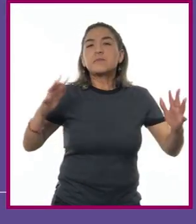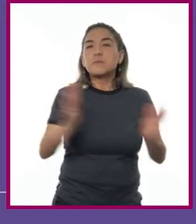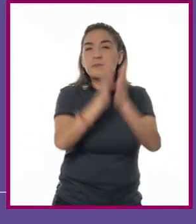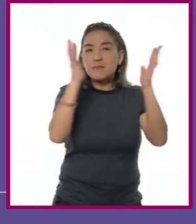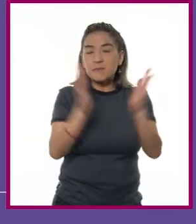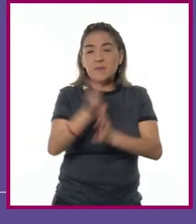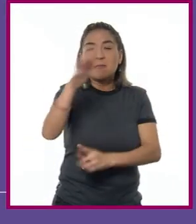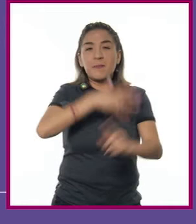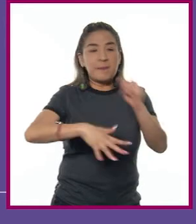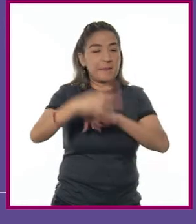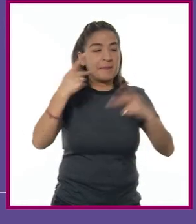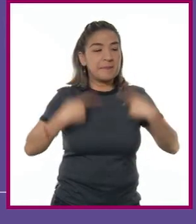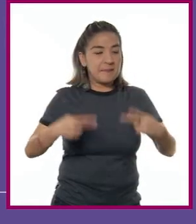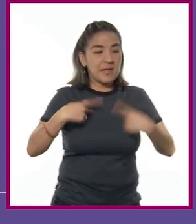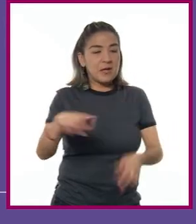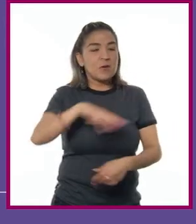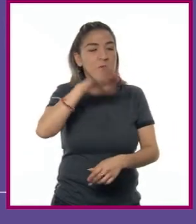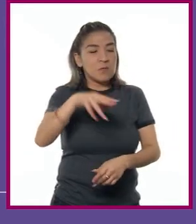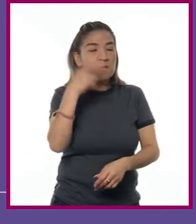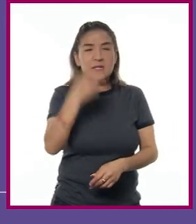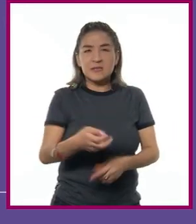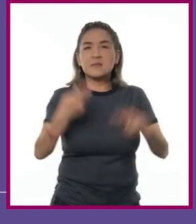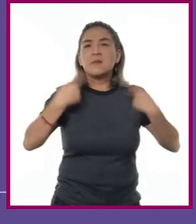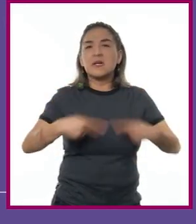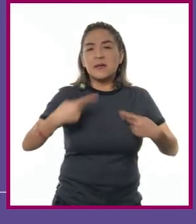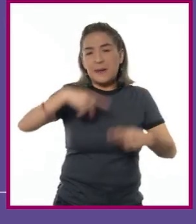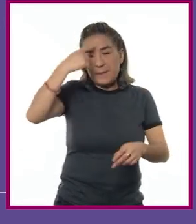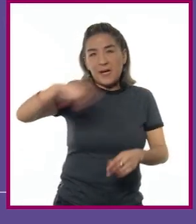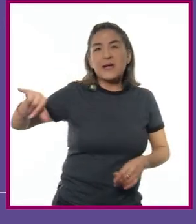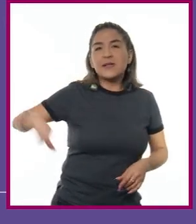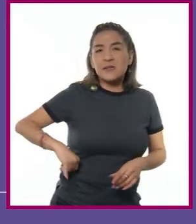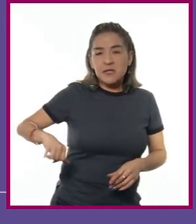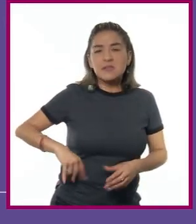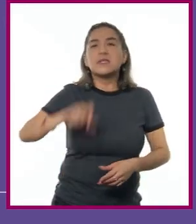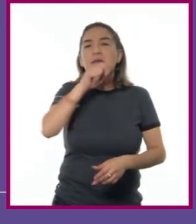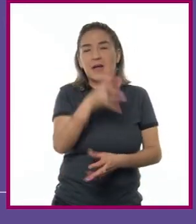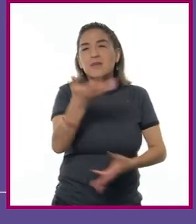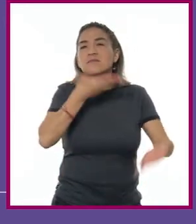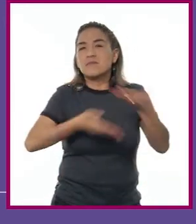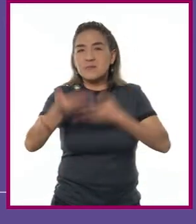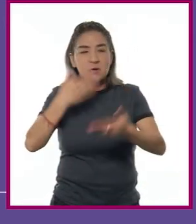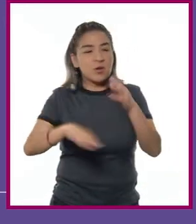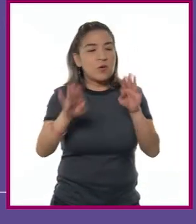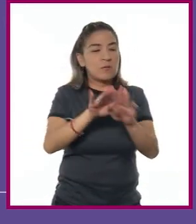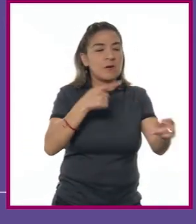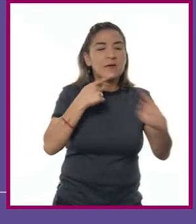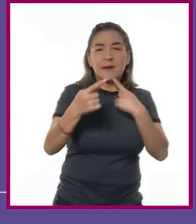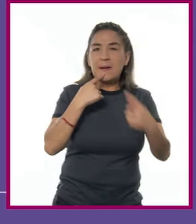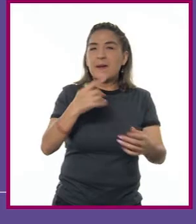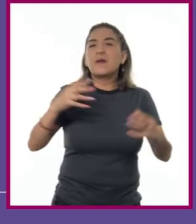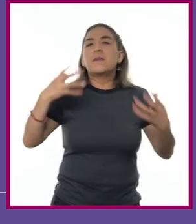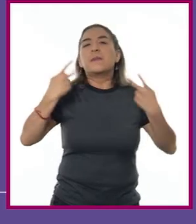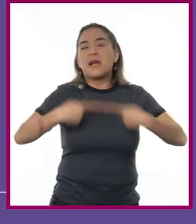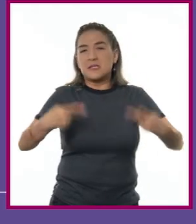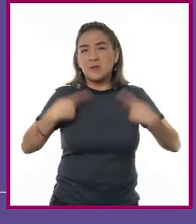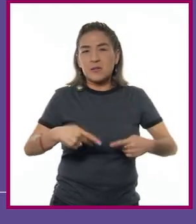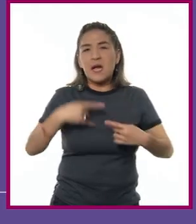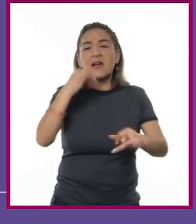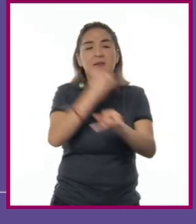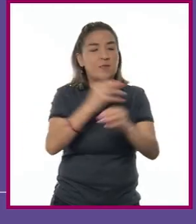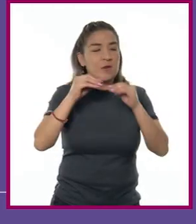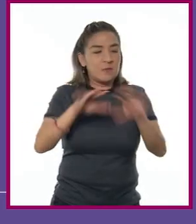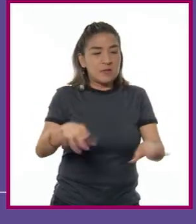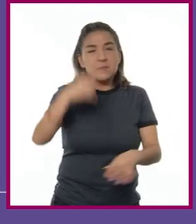ciudadana. Busca que la ciudadanía se interese e involucre en el debate público, aportando información